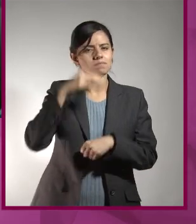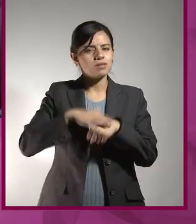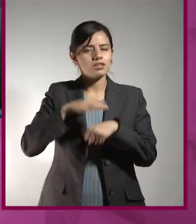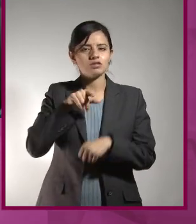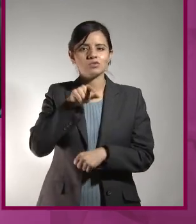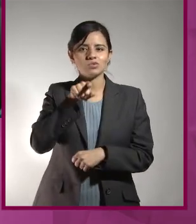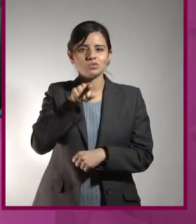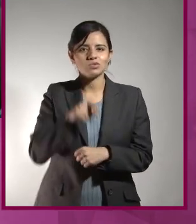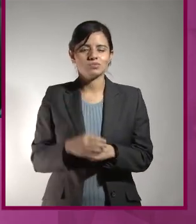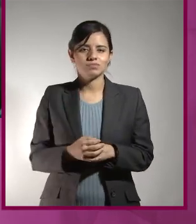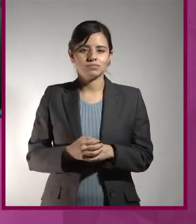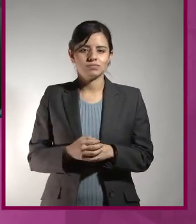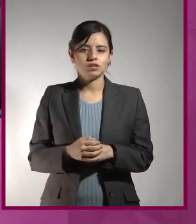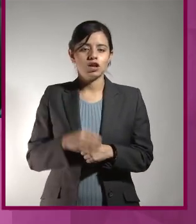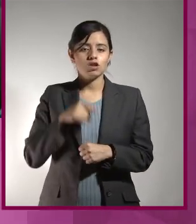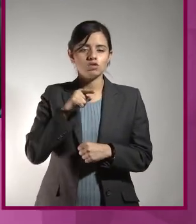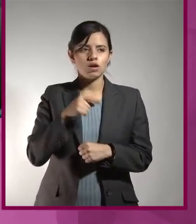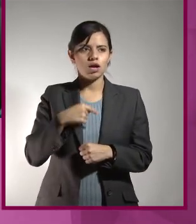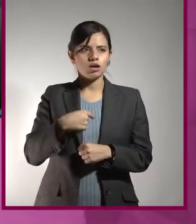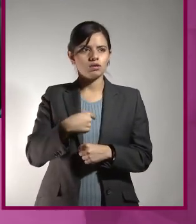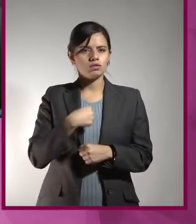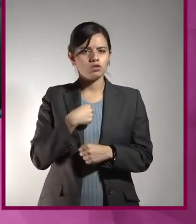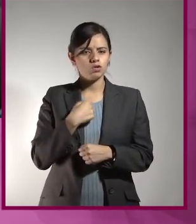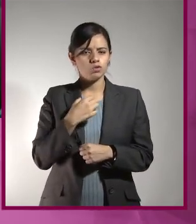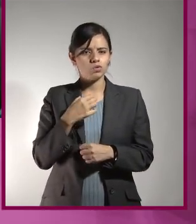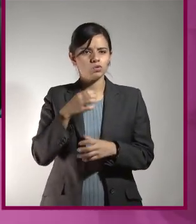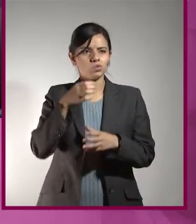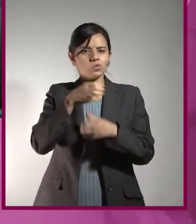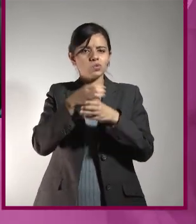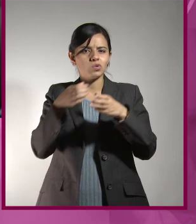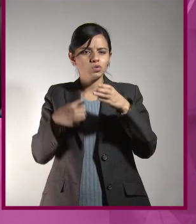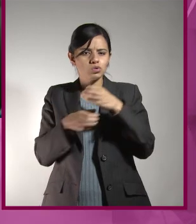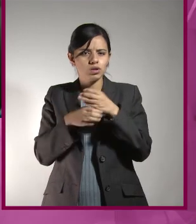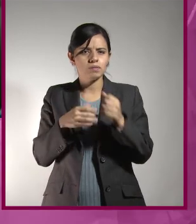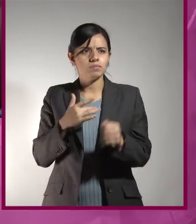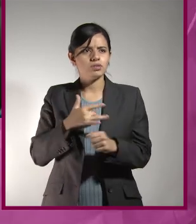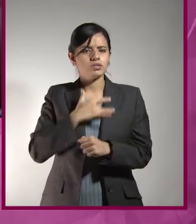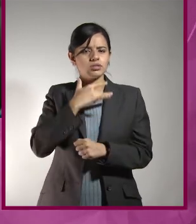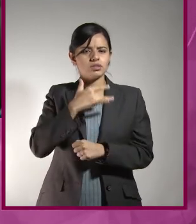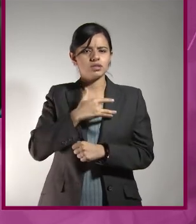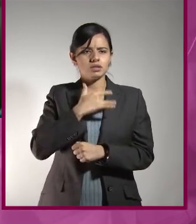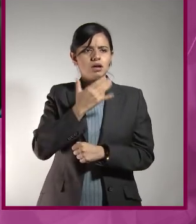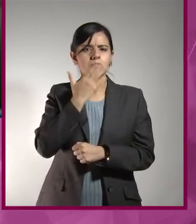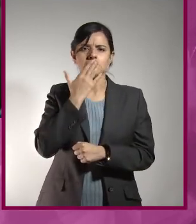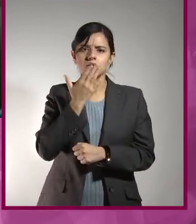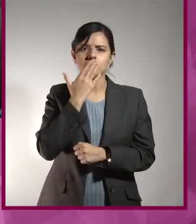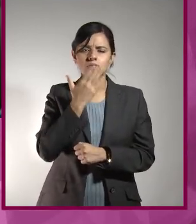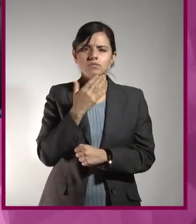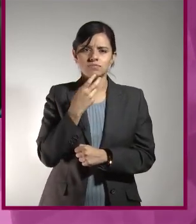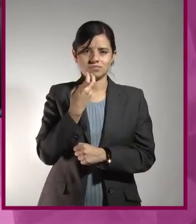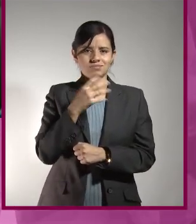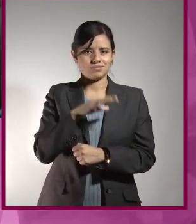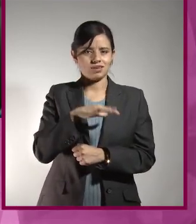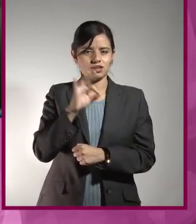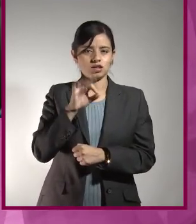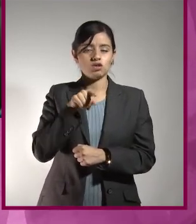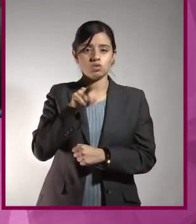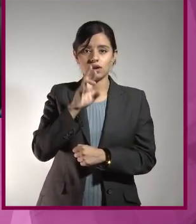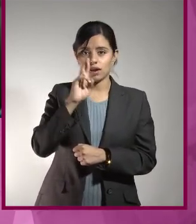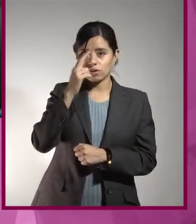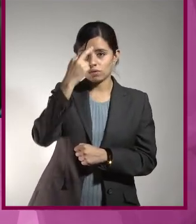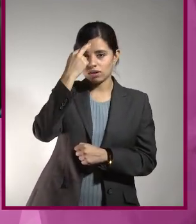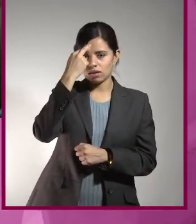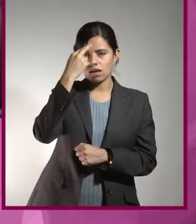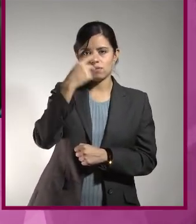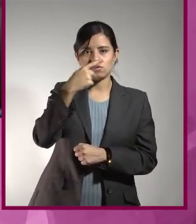ti mismo, reorientarte hacia las cosas que te hacen sentir bien. Recuérdate